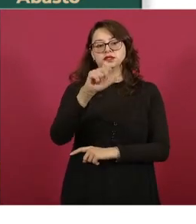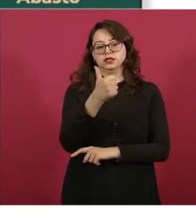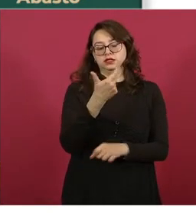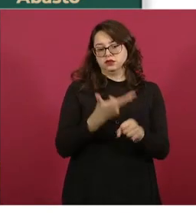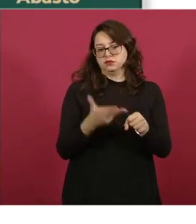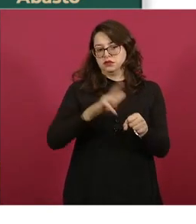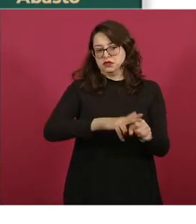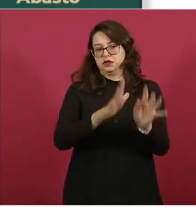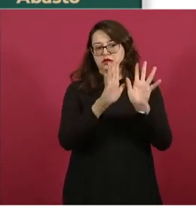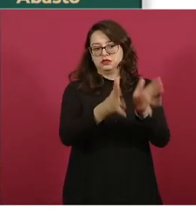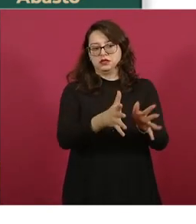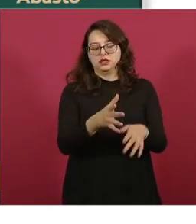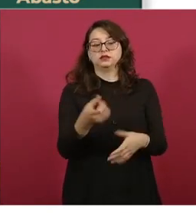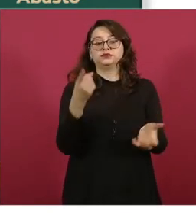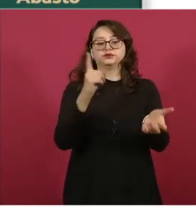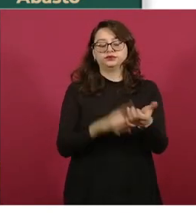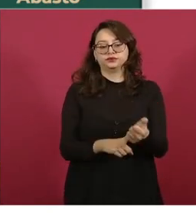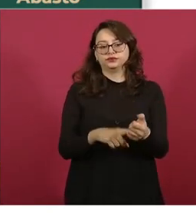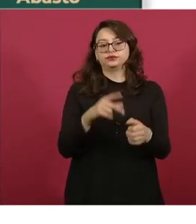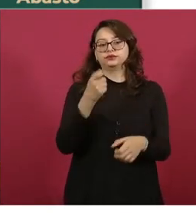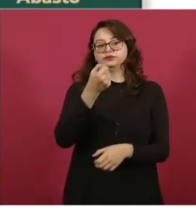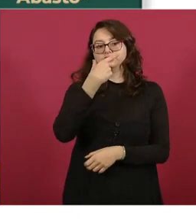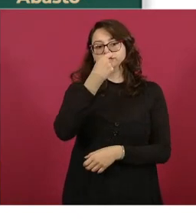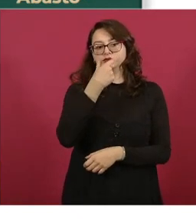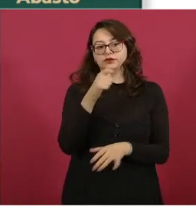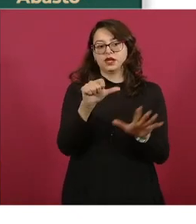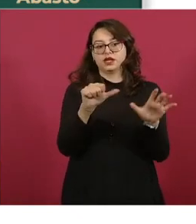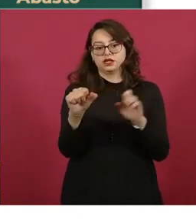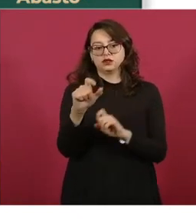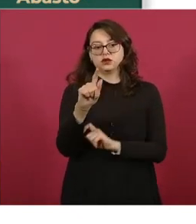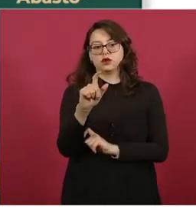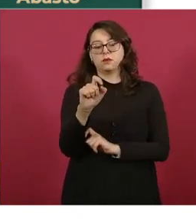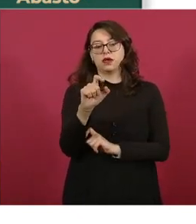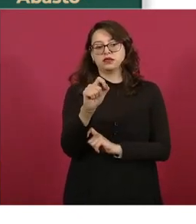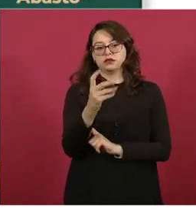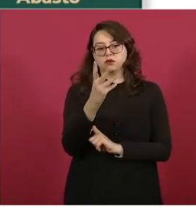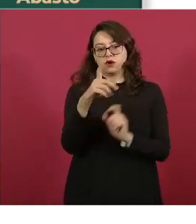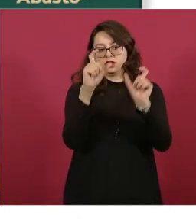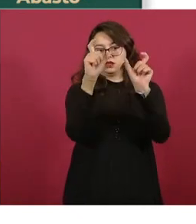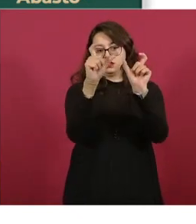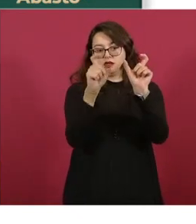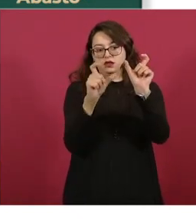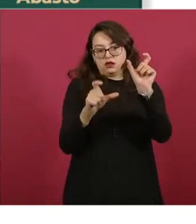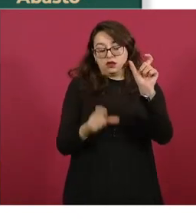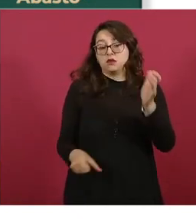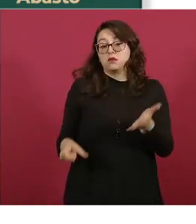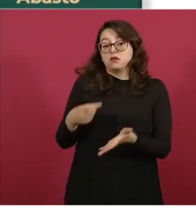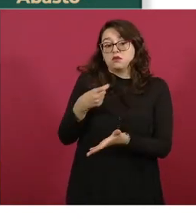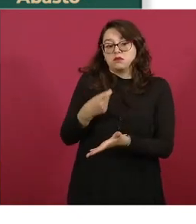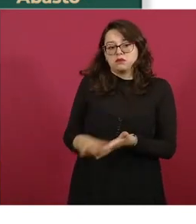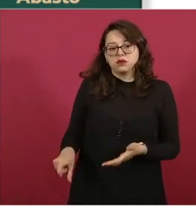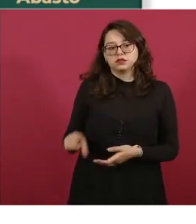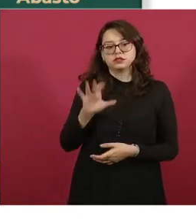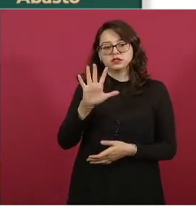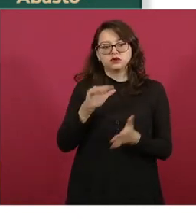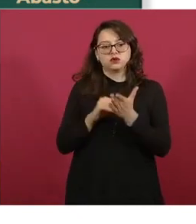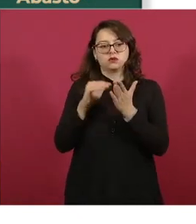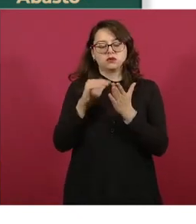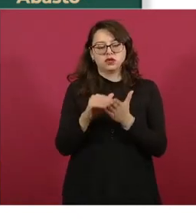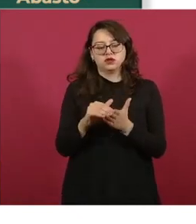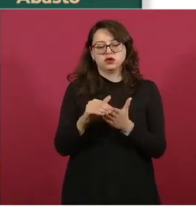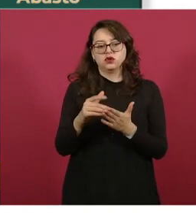Tiene 624 claves de medicamentos autorizadas y se han adquirido más de 5 millones de piezas, una inversión de